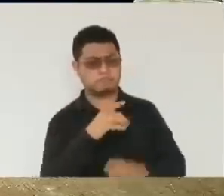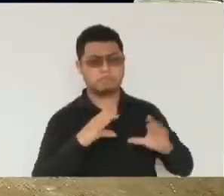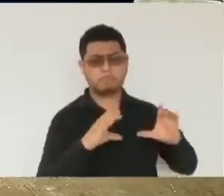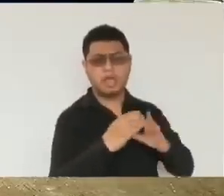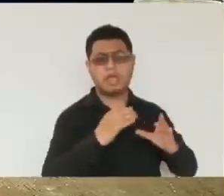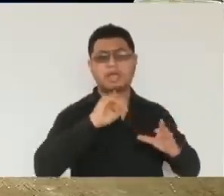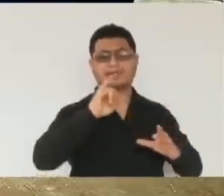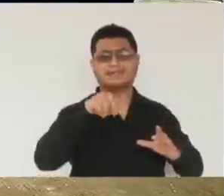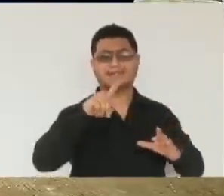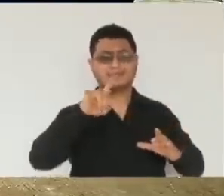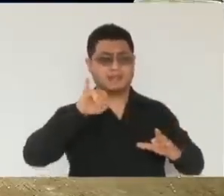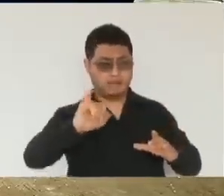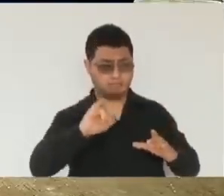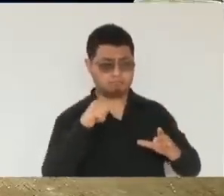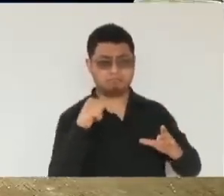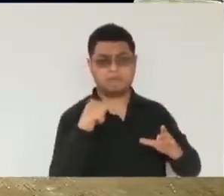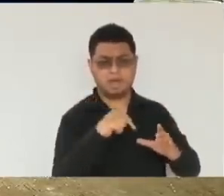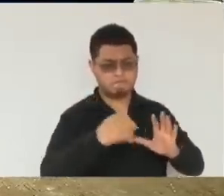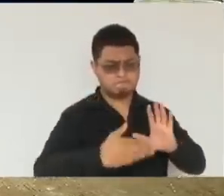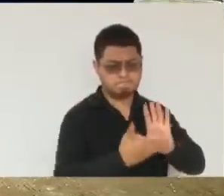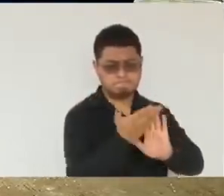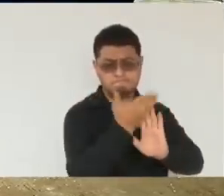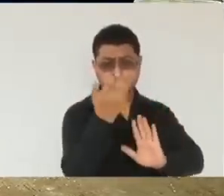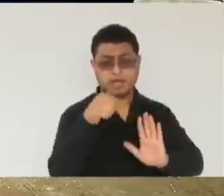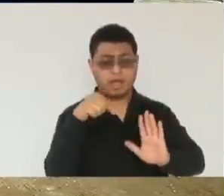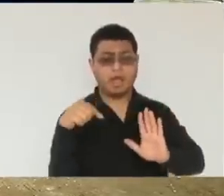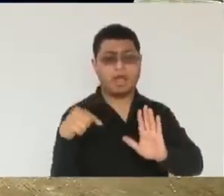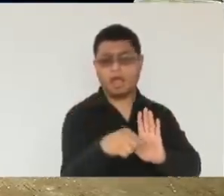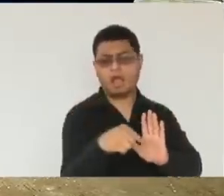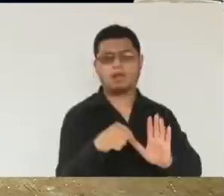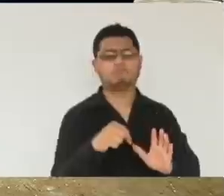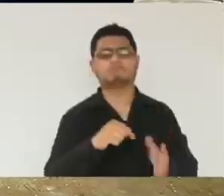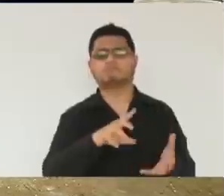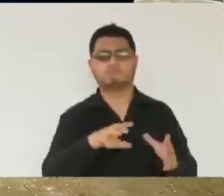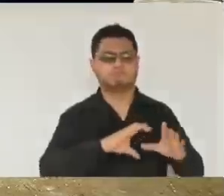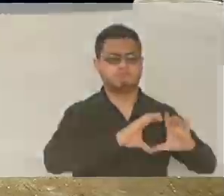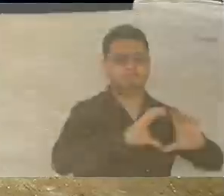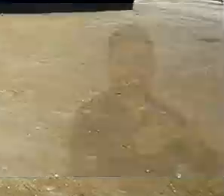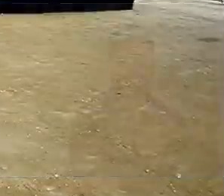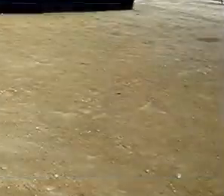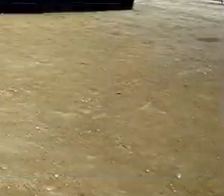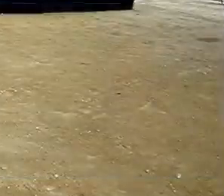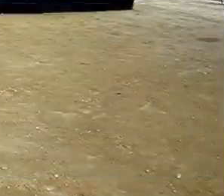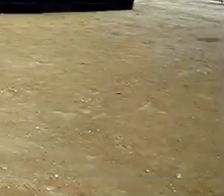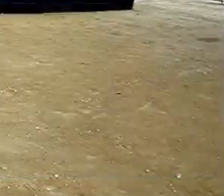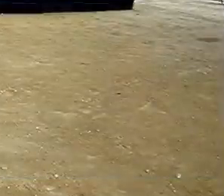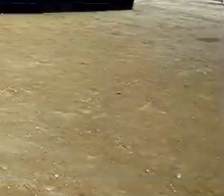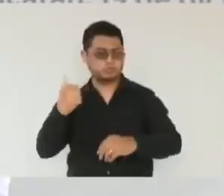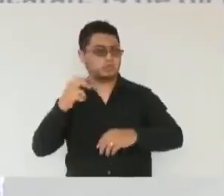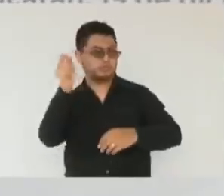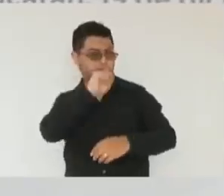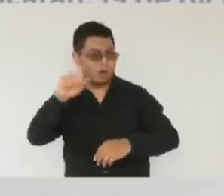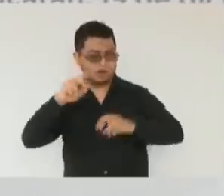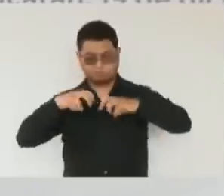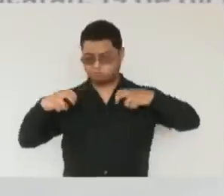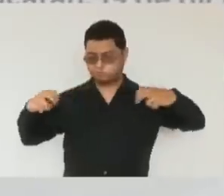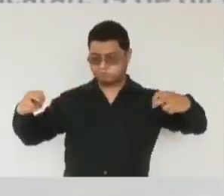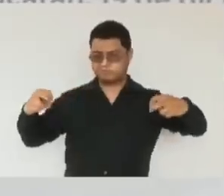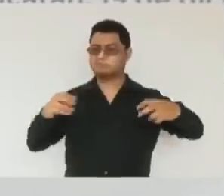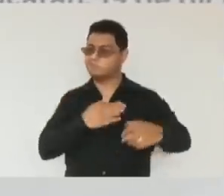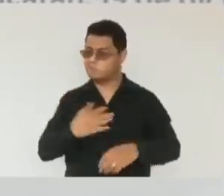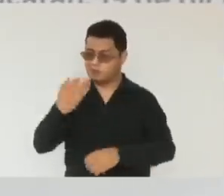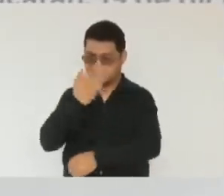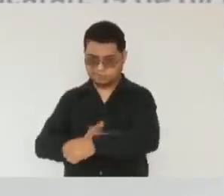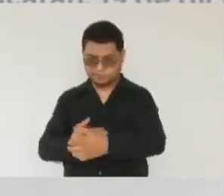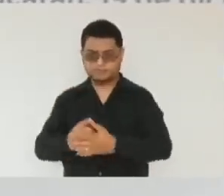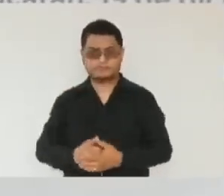México, constructora encargada del tramo, José María Martínez Benavente. Adelante, señor, por favor. Como portavoz del